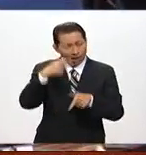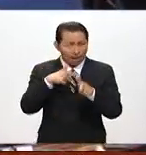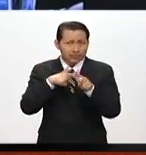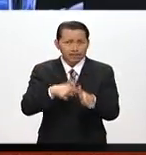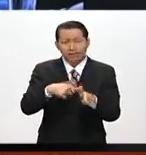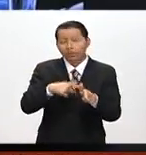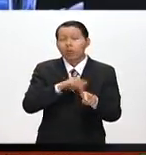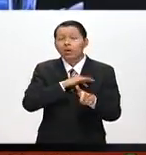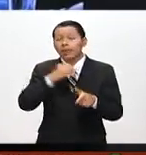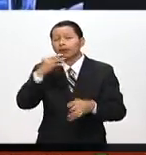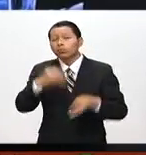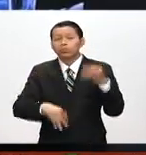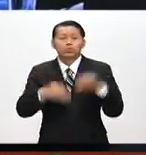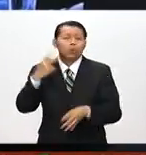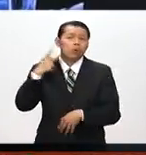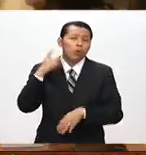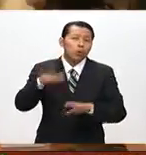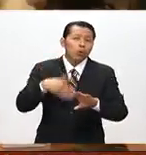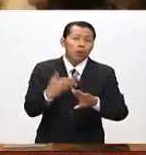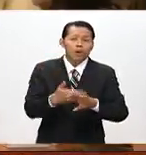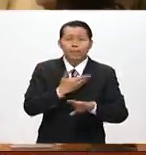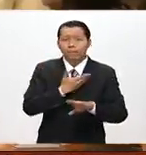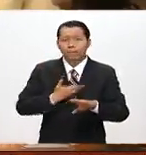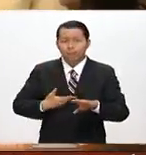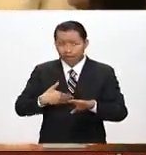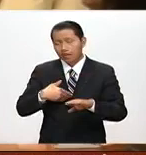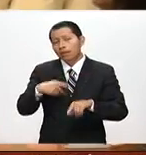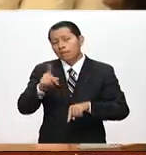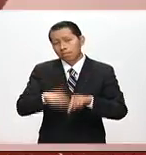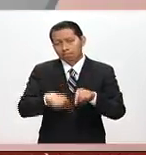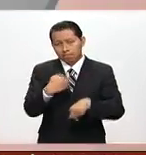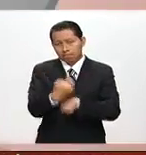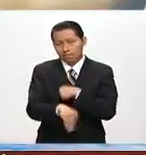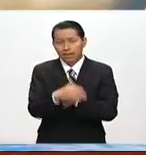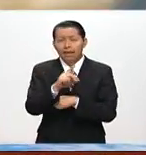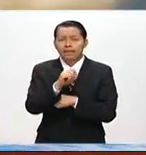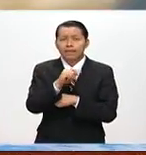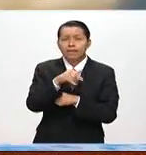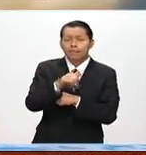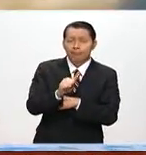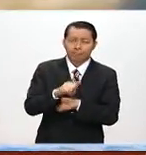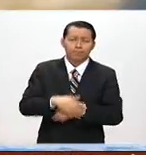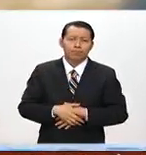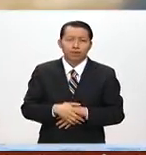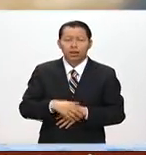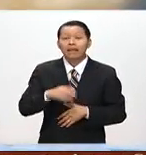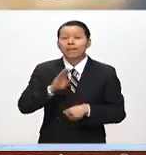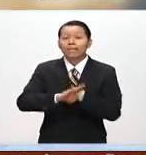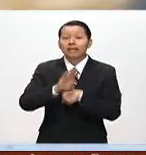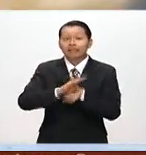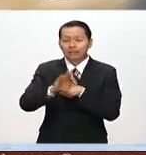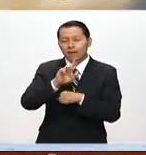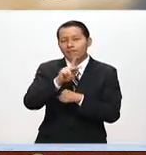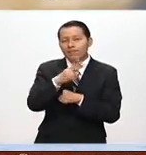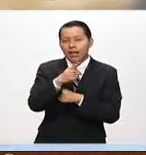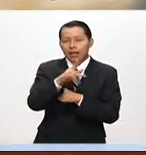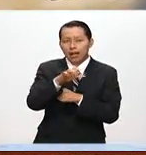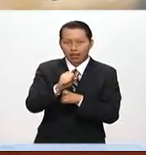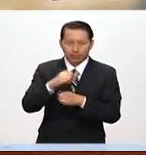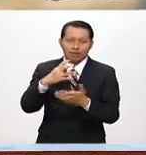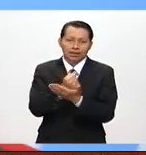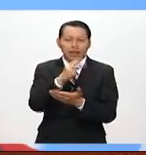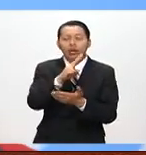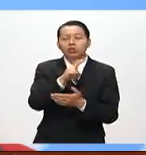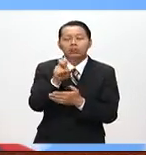de juicio político contra la presidenta separada de sus funciones, Dilma Rousseff. En Río, Michael Phelps gana los 200